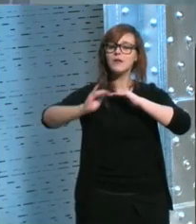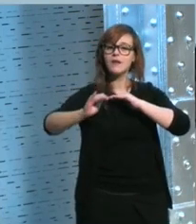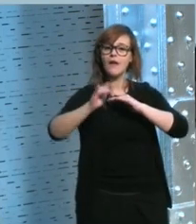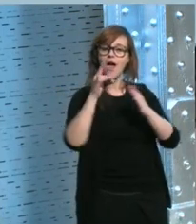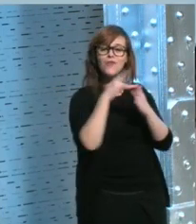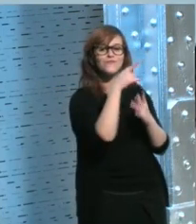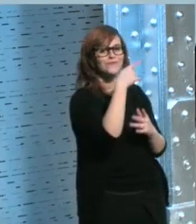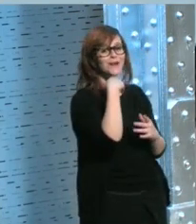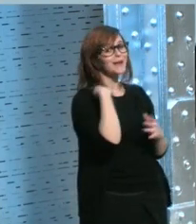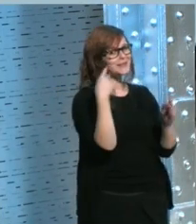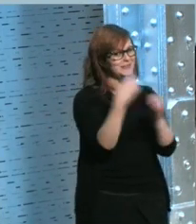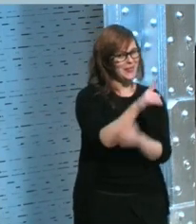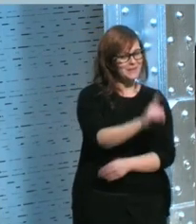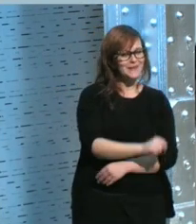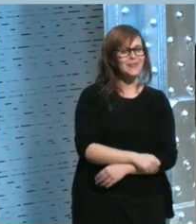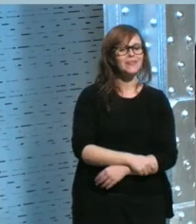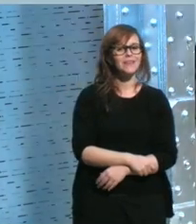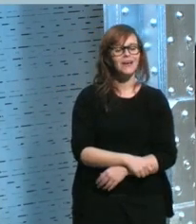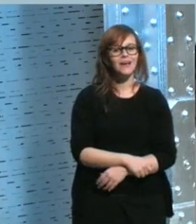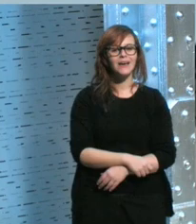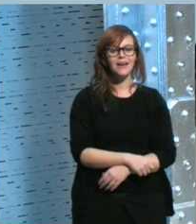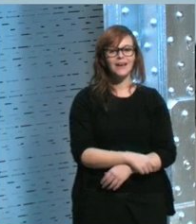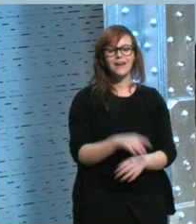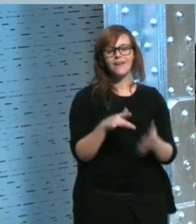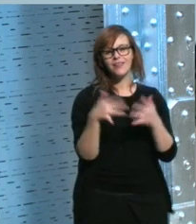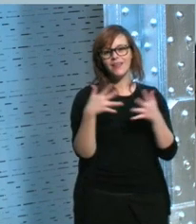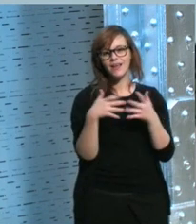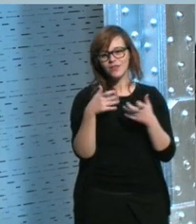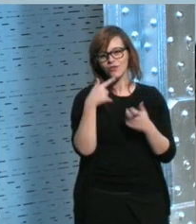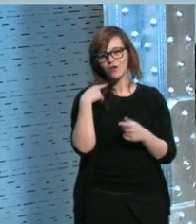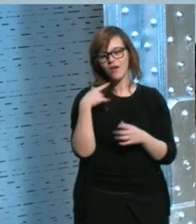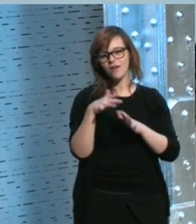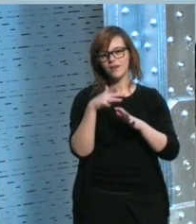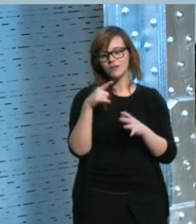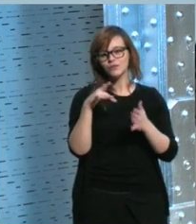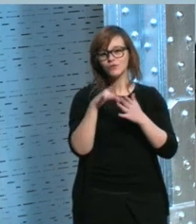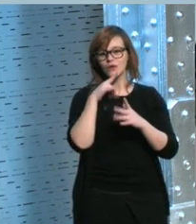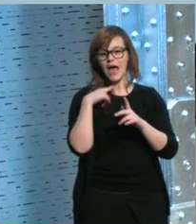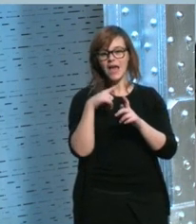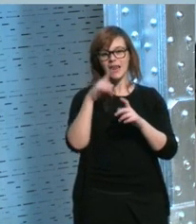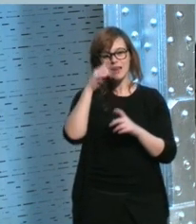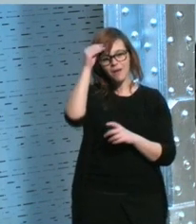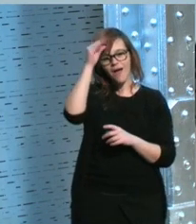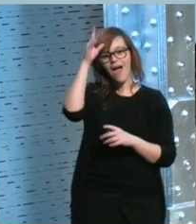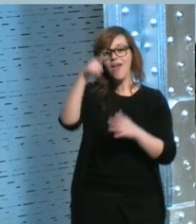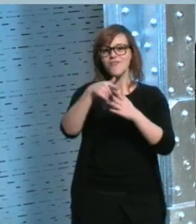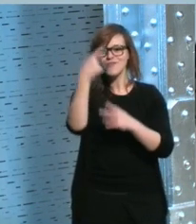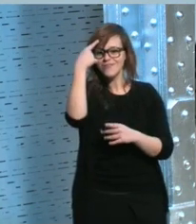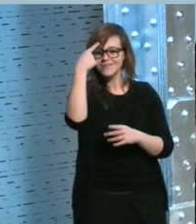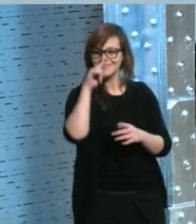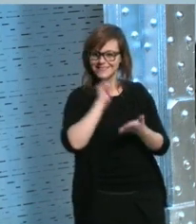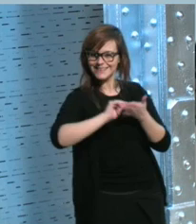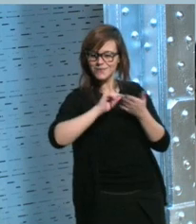que no está de acuerdo. El mayor innovador de tecnología del mundo ha sido el Departamento de Defensa. Ya sé quién escribió